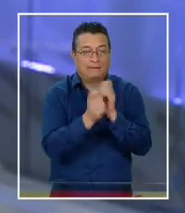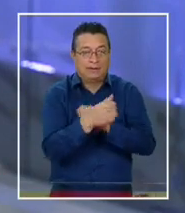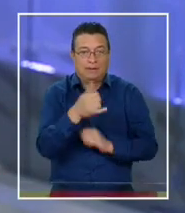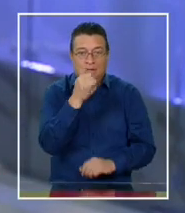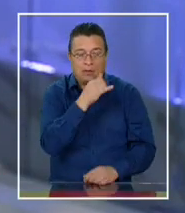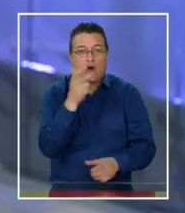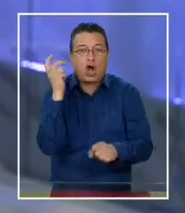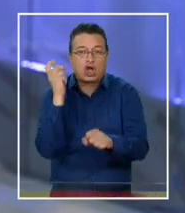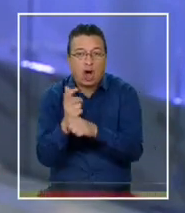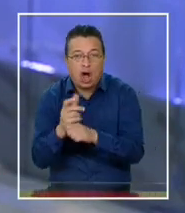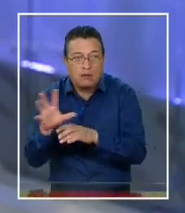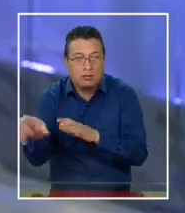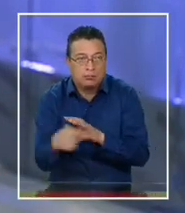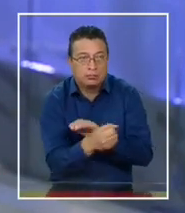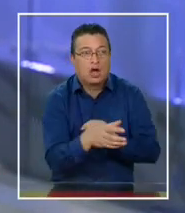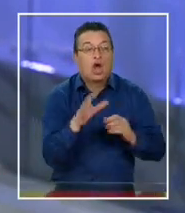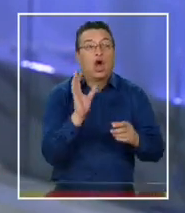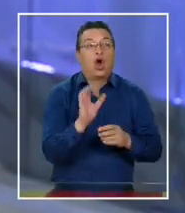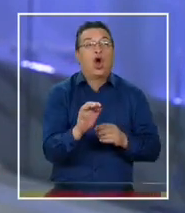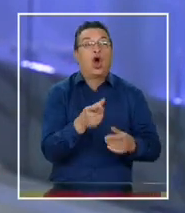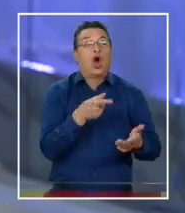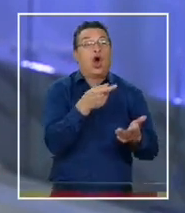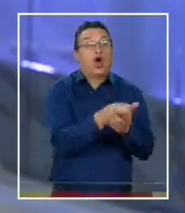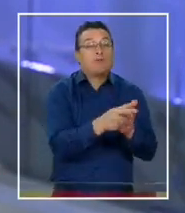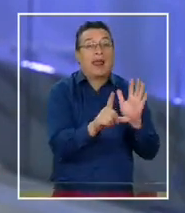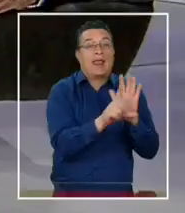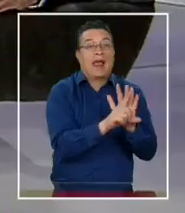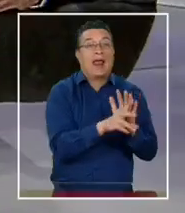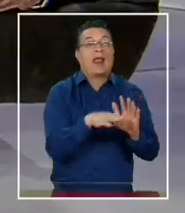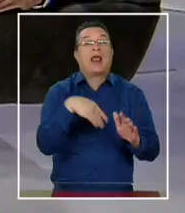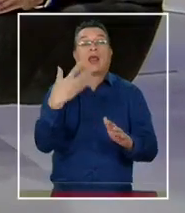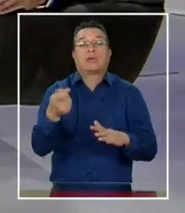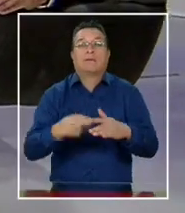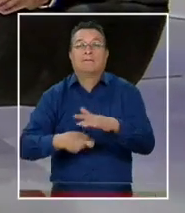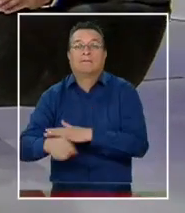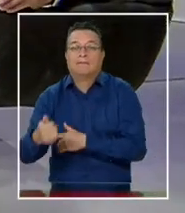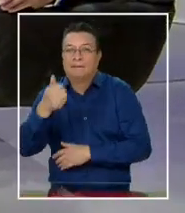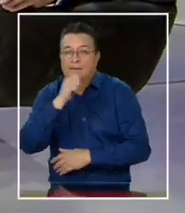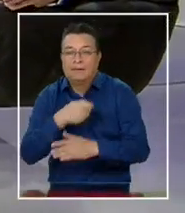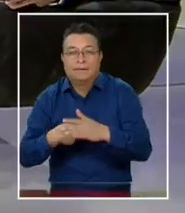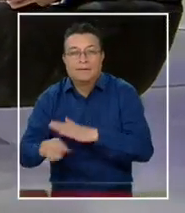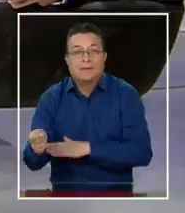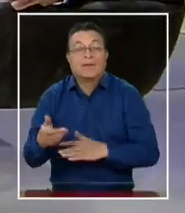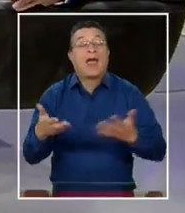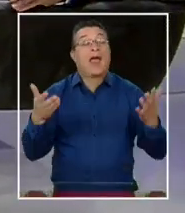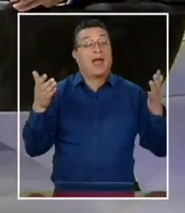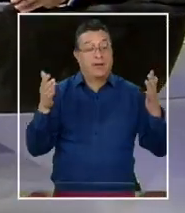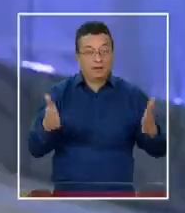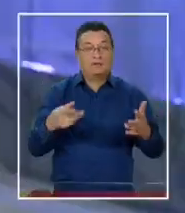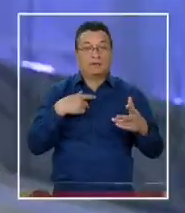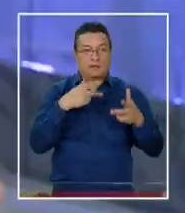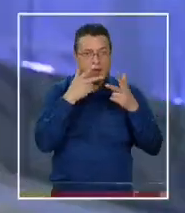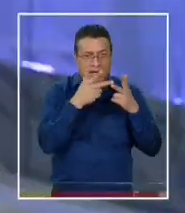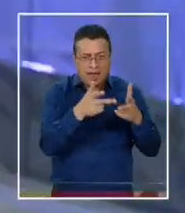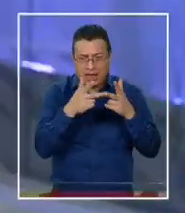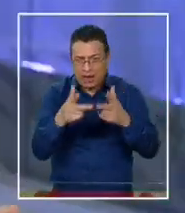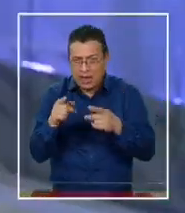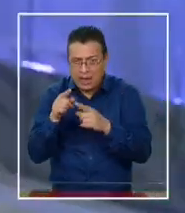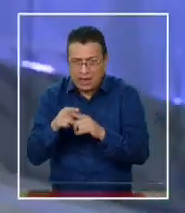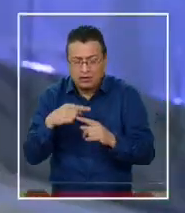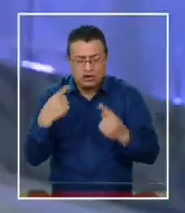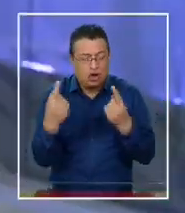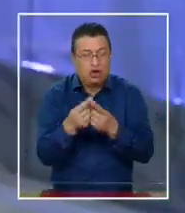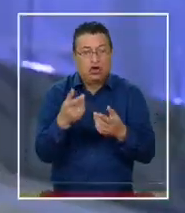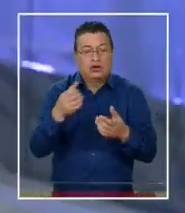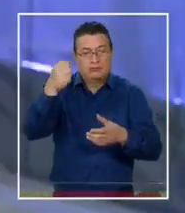en ilegal porque las roban o porque las compran legales después las venden por debajo Entonces tenemos que atacar las armas en todas sus dimensiones